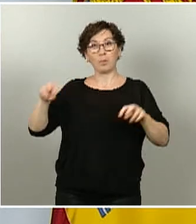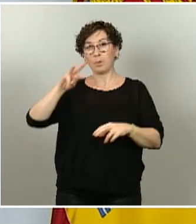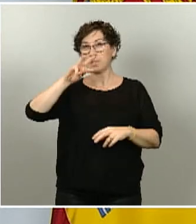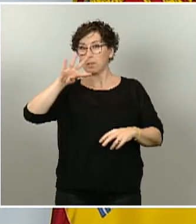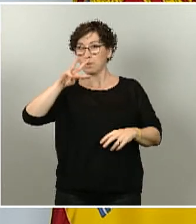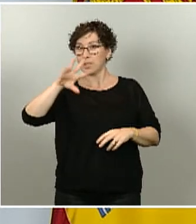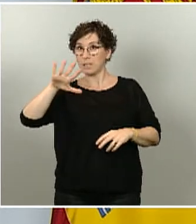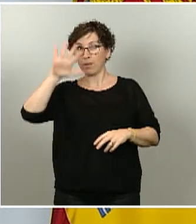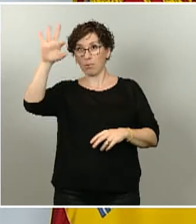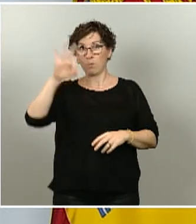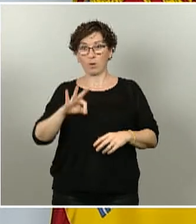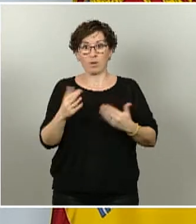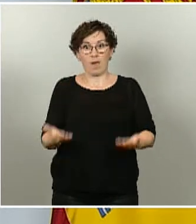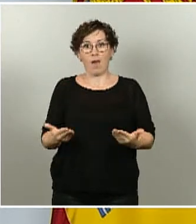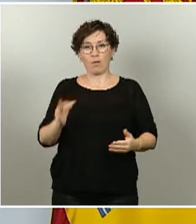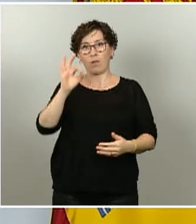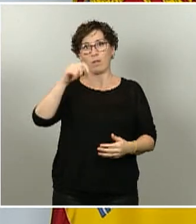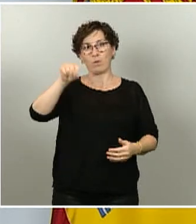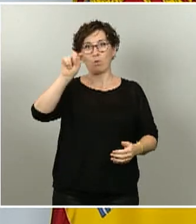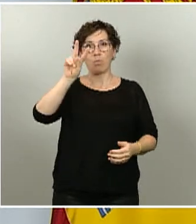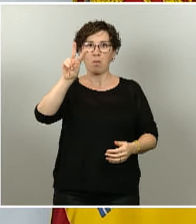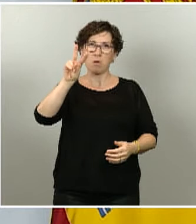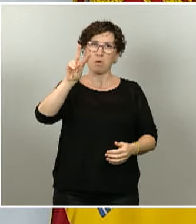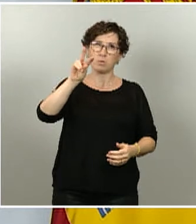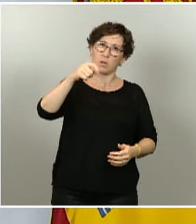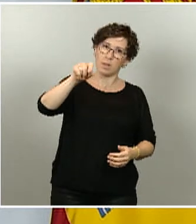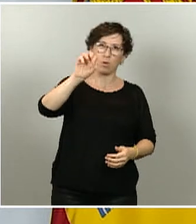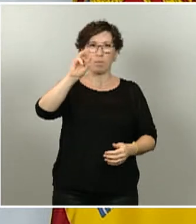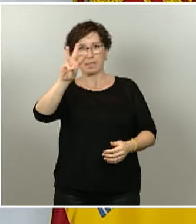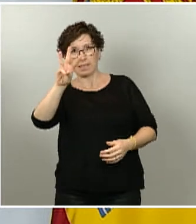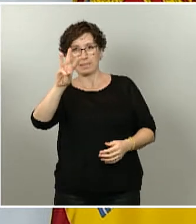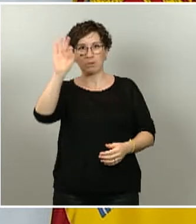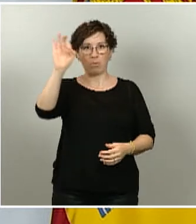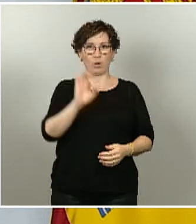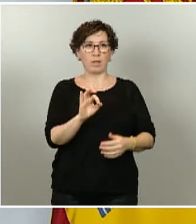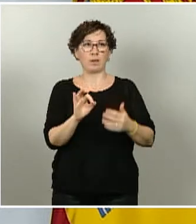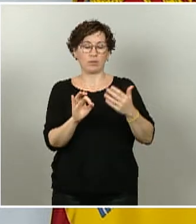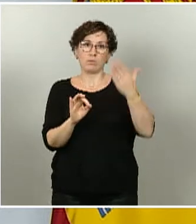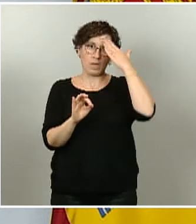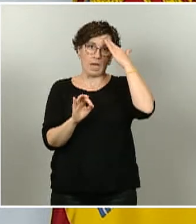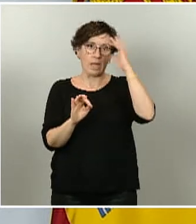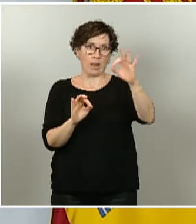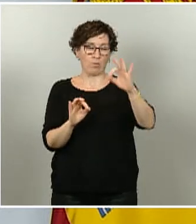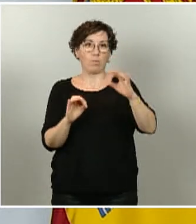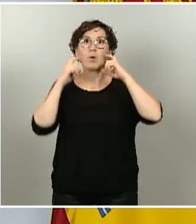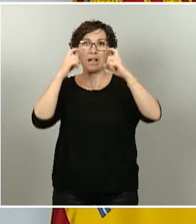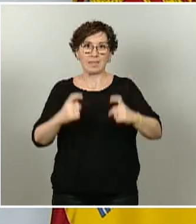ahora en torno al 0,2-0,3%. Es decir, unas cifras muy razonables gracias al esfuerzo del conjunto de la sociedad. Muchas